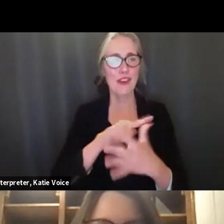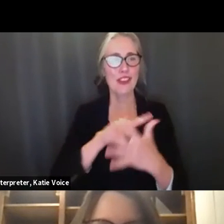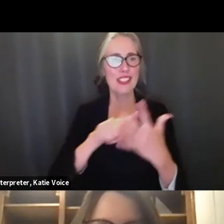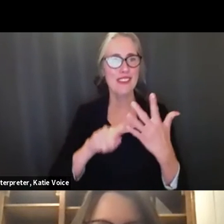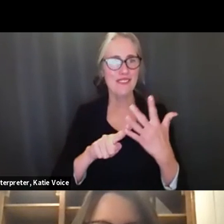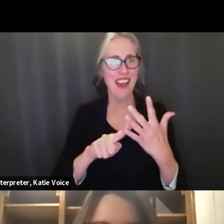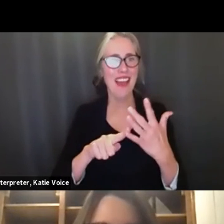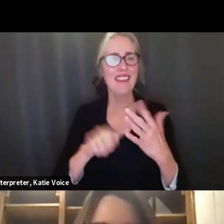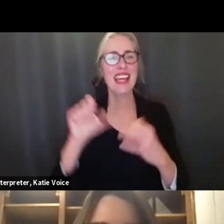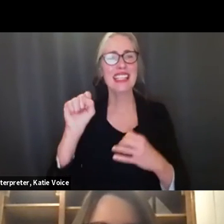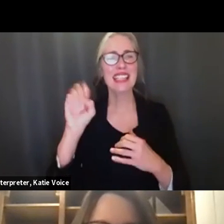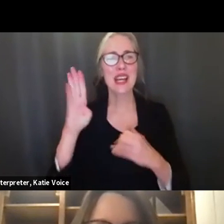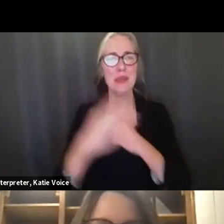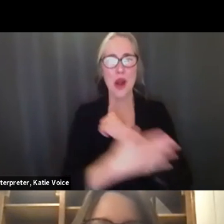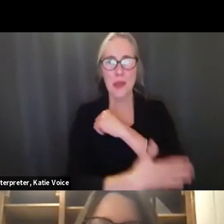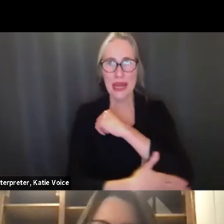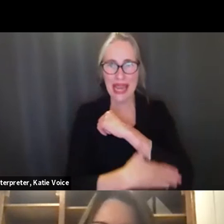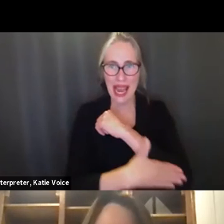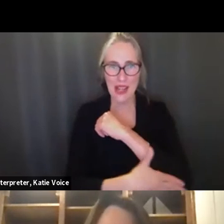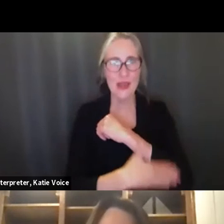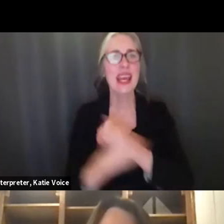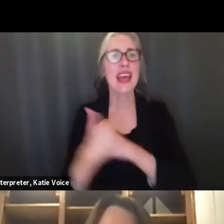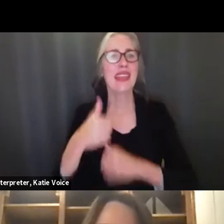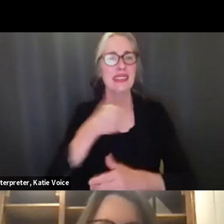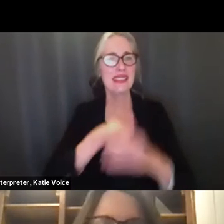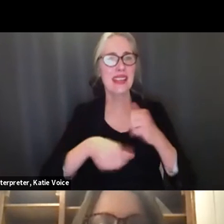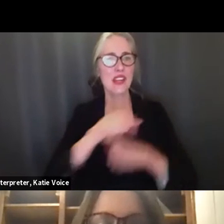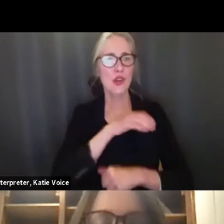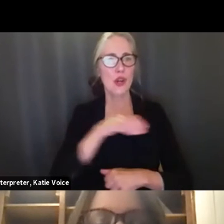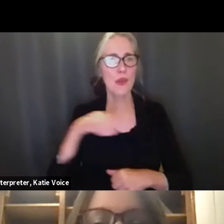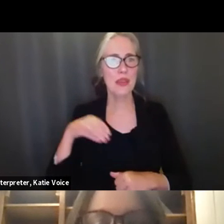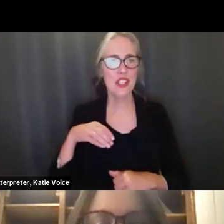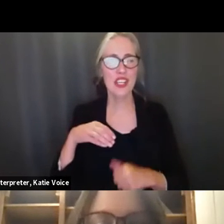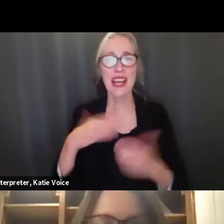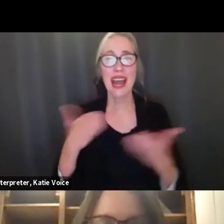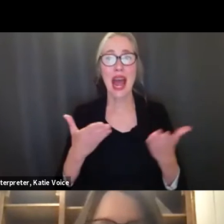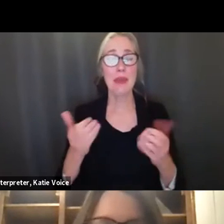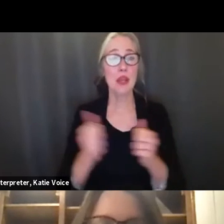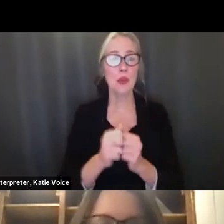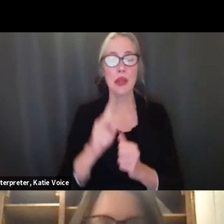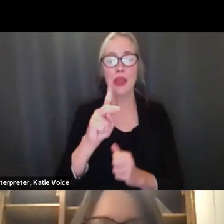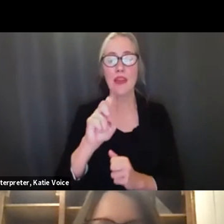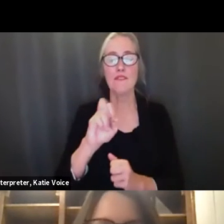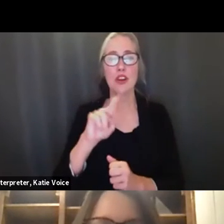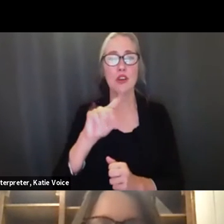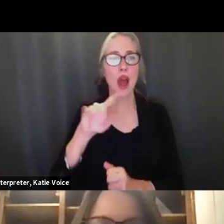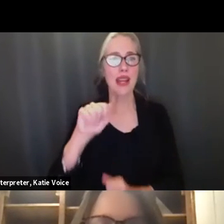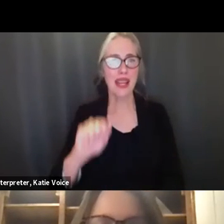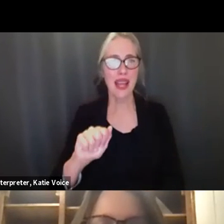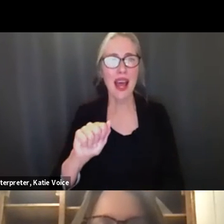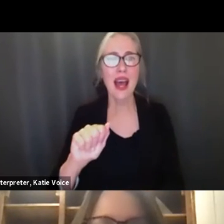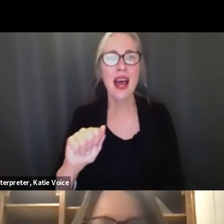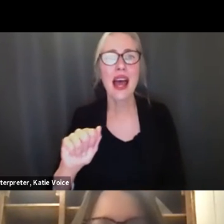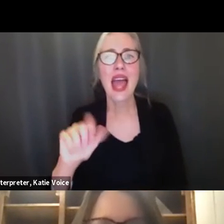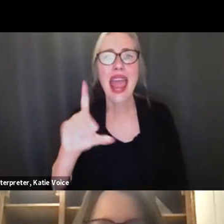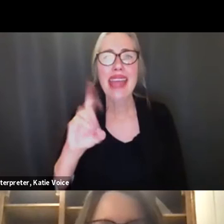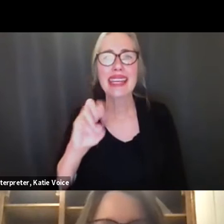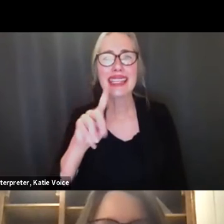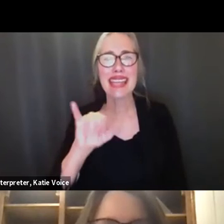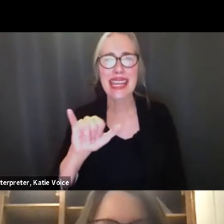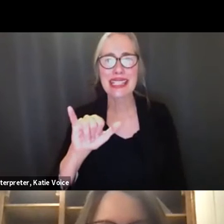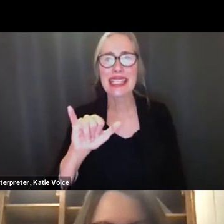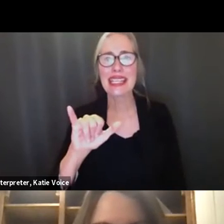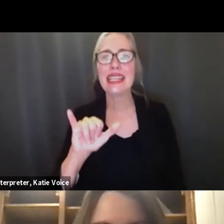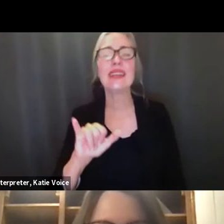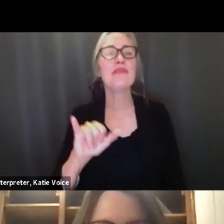Santa Bárbara, que es una comisión de familias. Y estoy aquí esta noche con Verónica Binkley, con Daisy Ochoa,